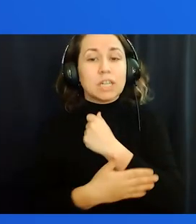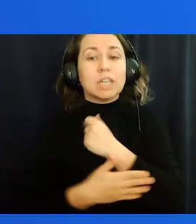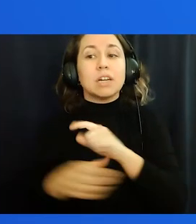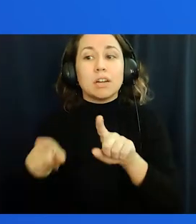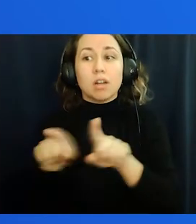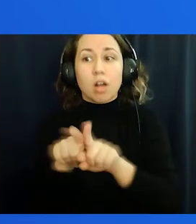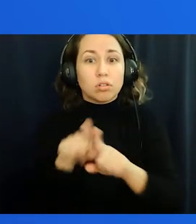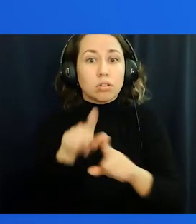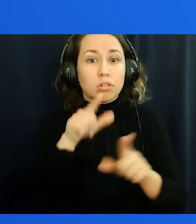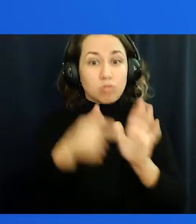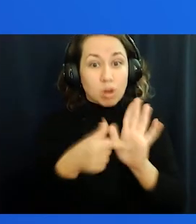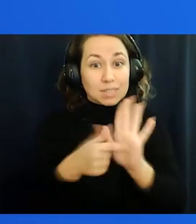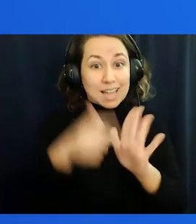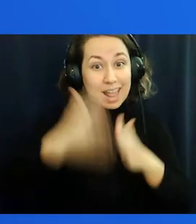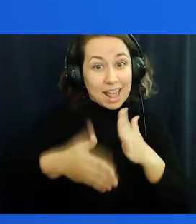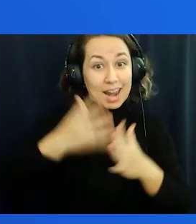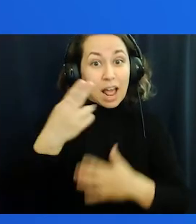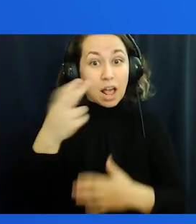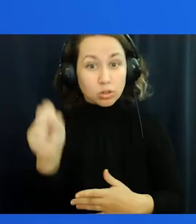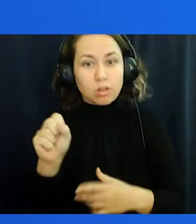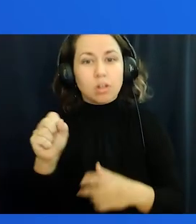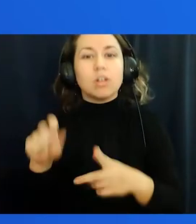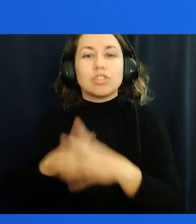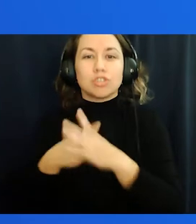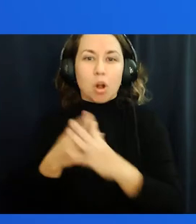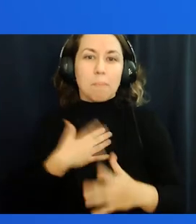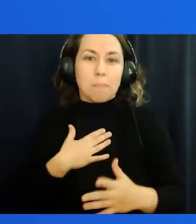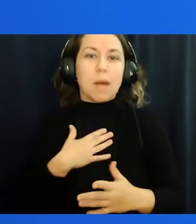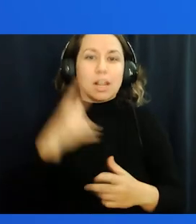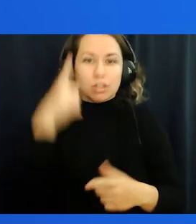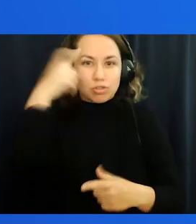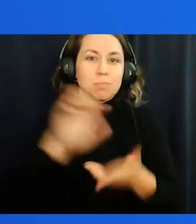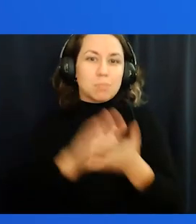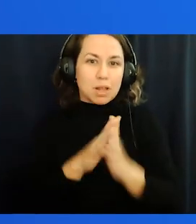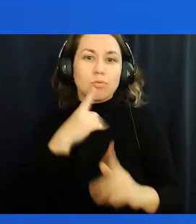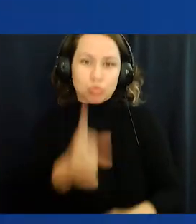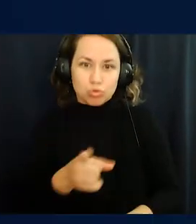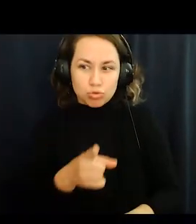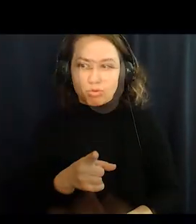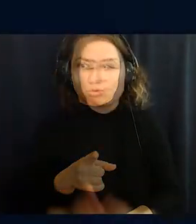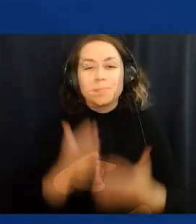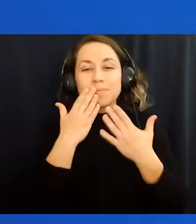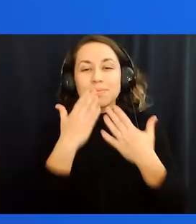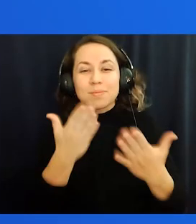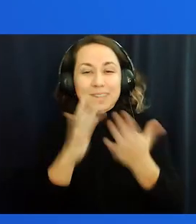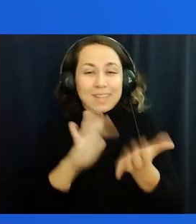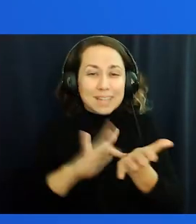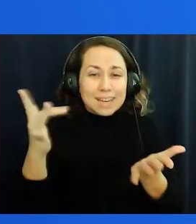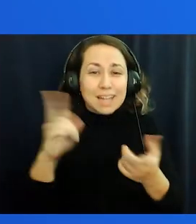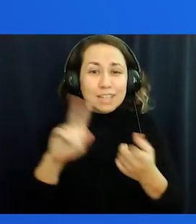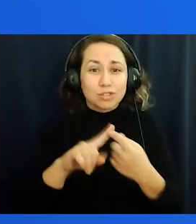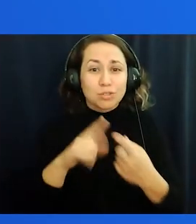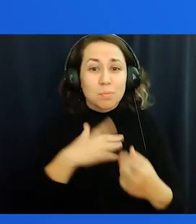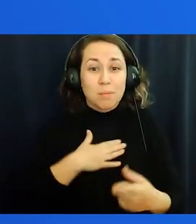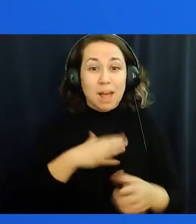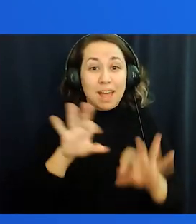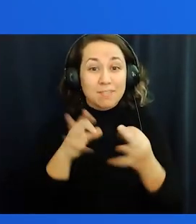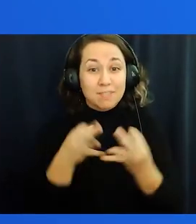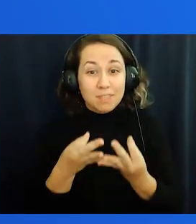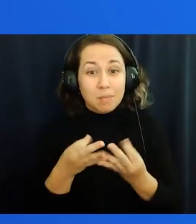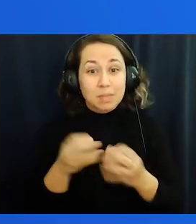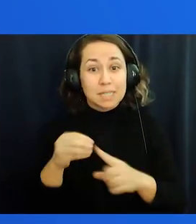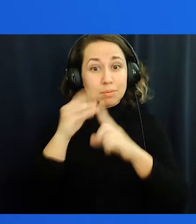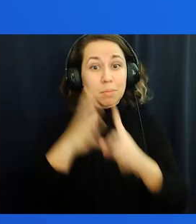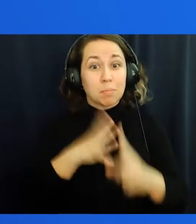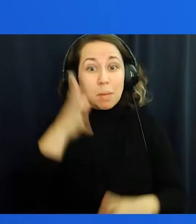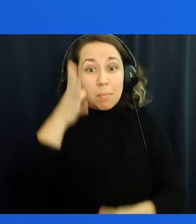maestros y representa el final de la preparatoria y el comienzo de hacer mis sueños realidad. Quiero agradecer a mi familia,